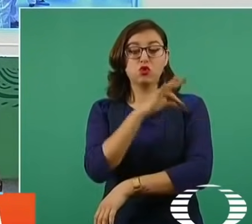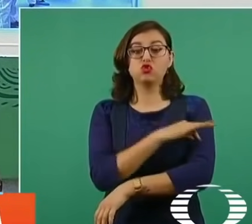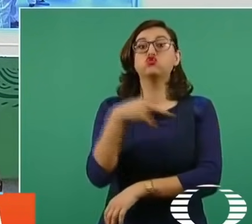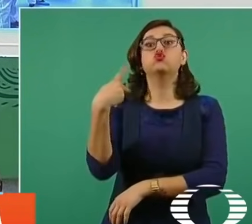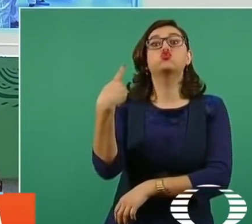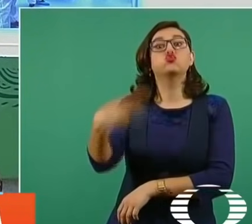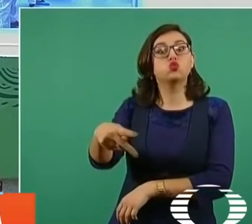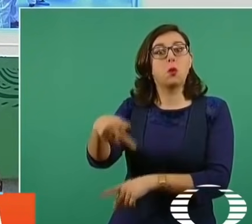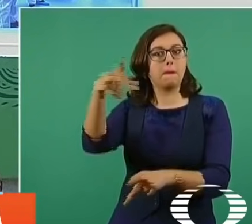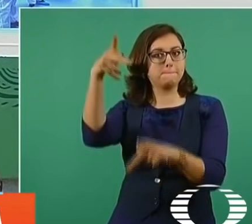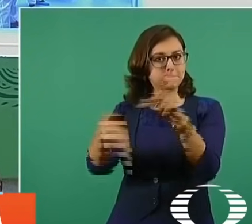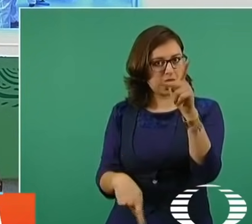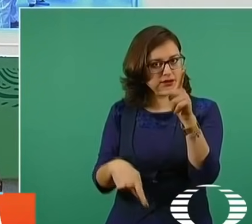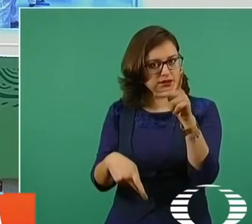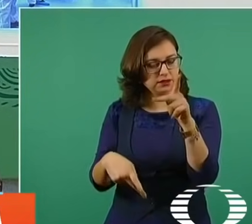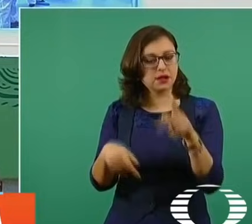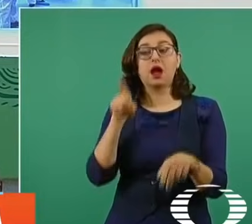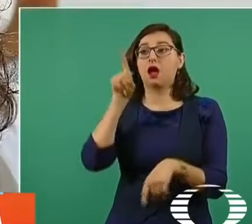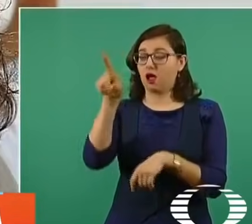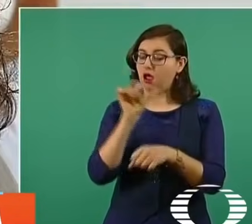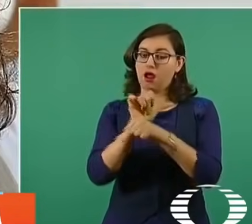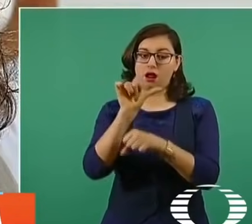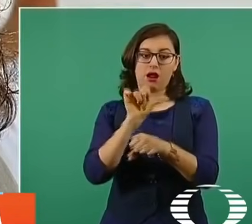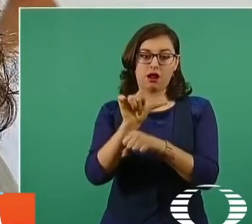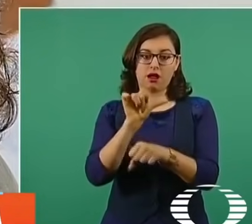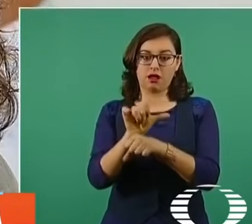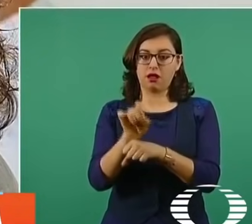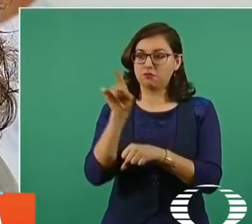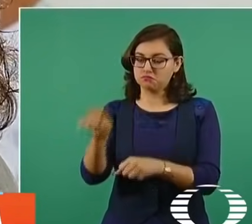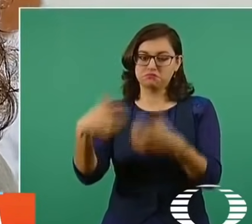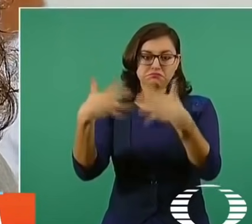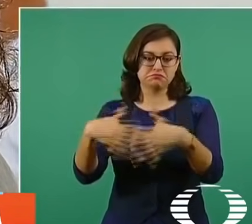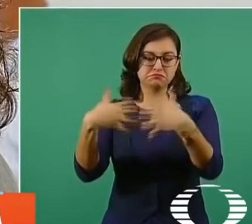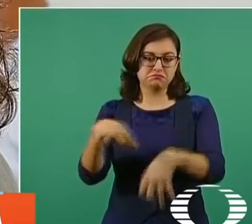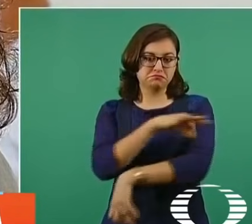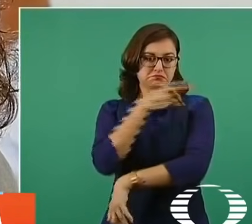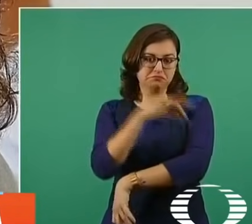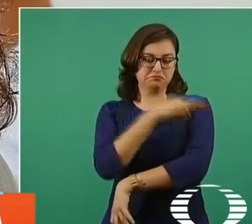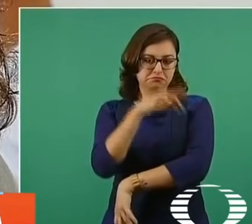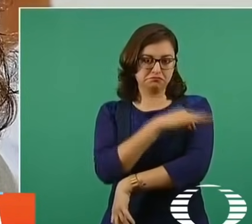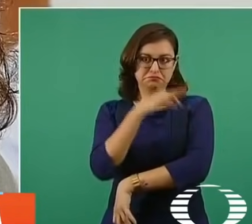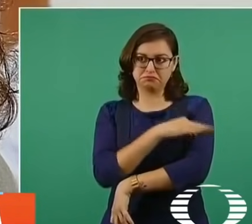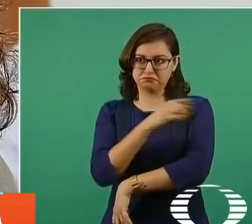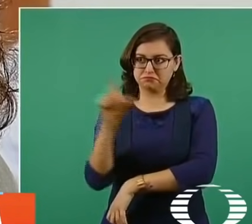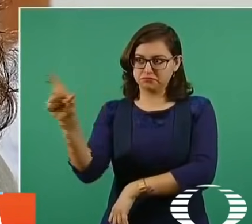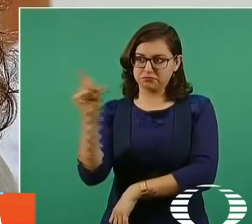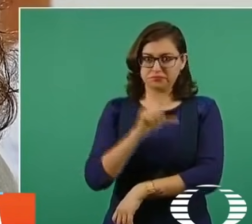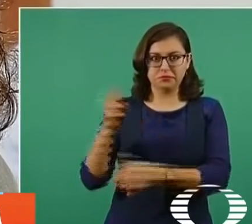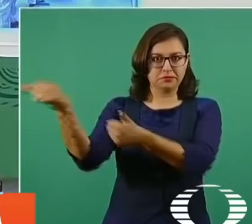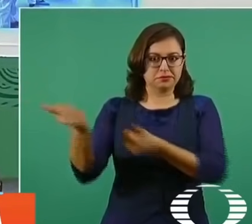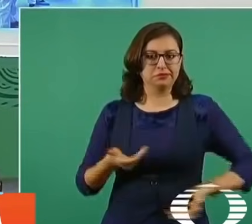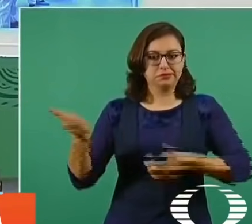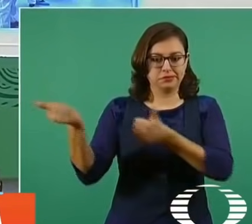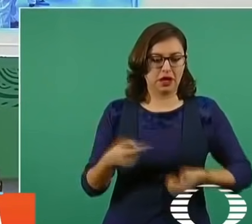corresponde. Ellos han producido allá en Buenos Aires millones de dosis sustancia activa, y en México se están